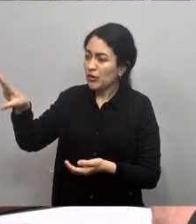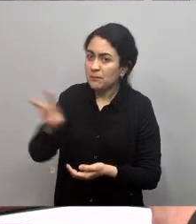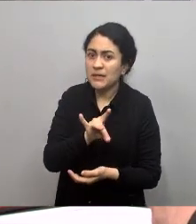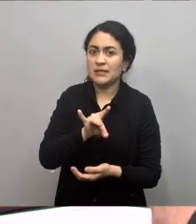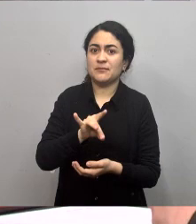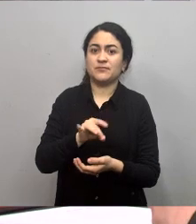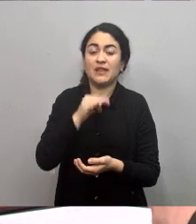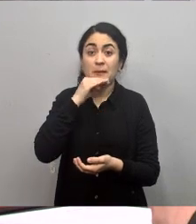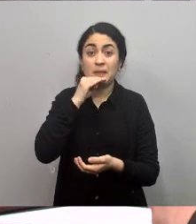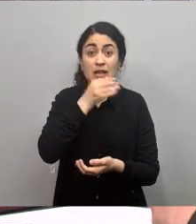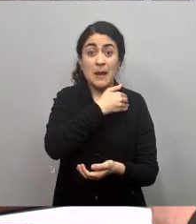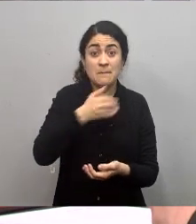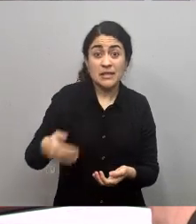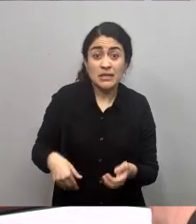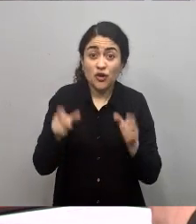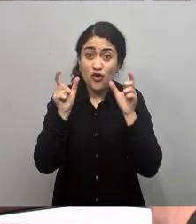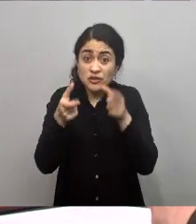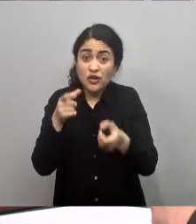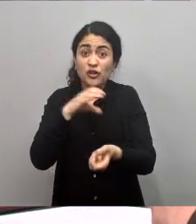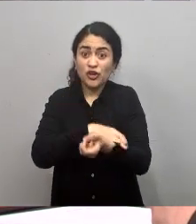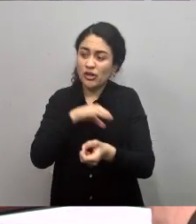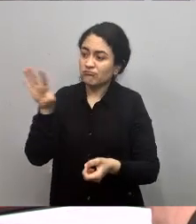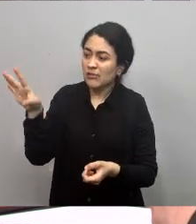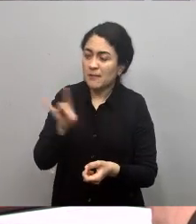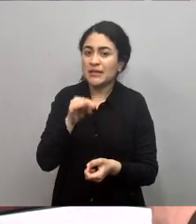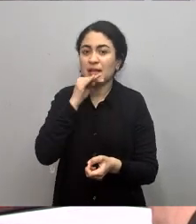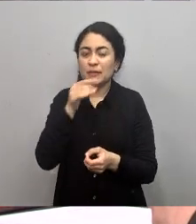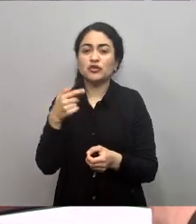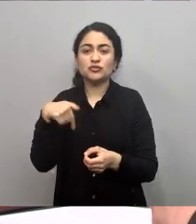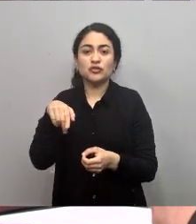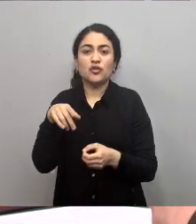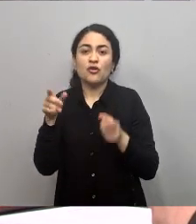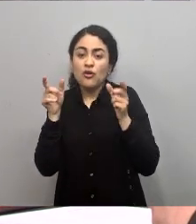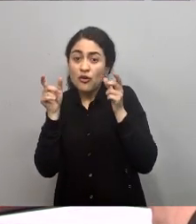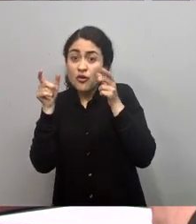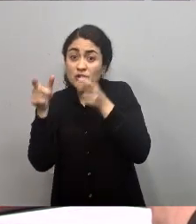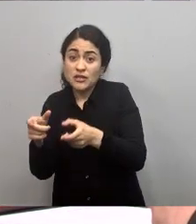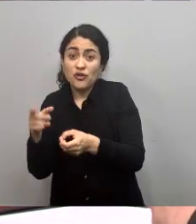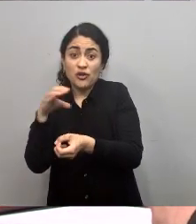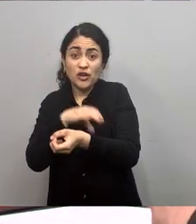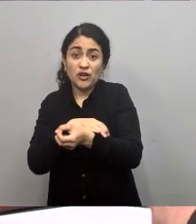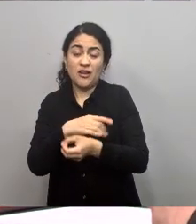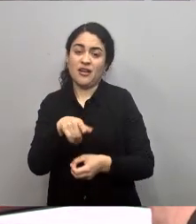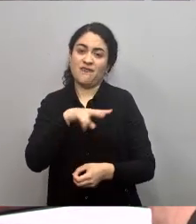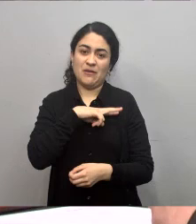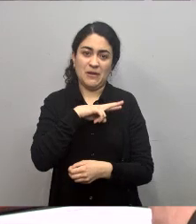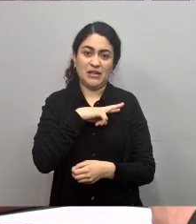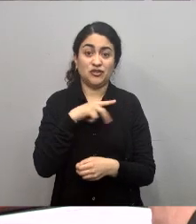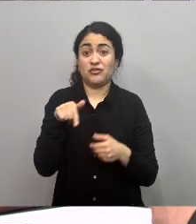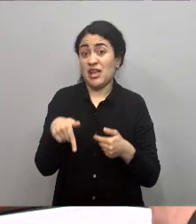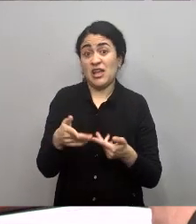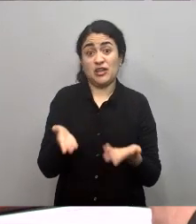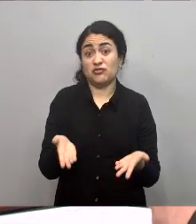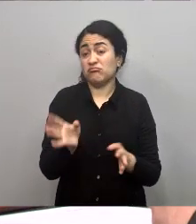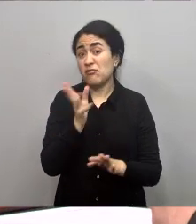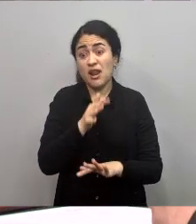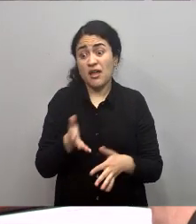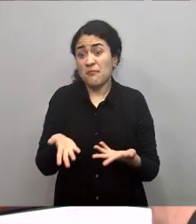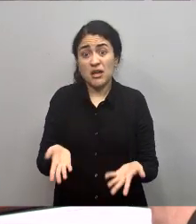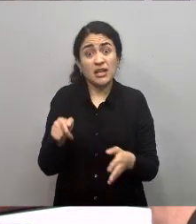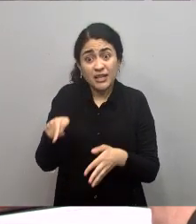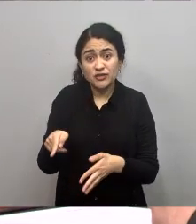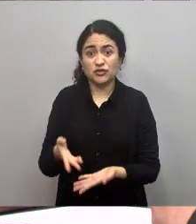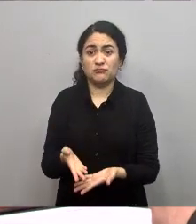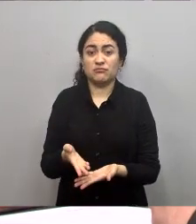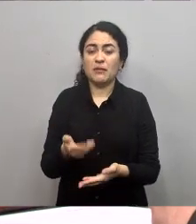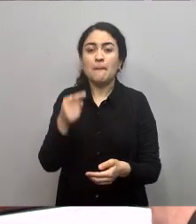invitados obviamente, el presidente del Consejo Regional y los consejeros regionales de la provincia. Eso es, nada más que